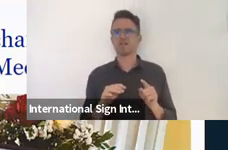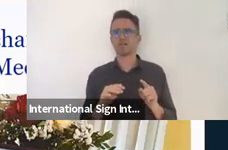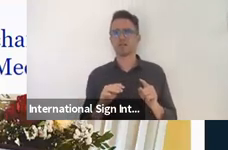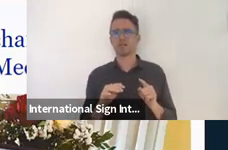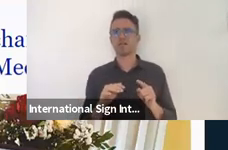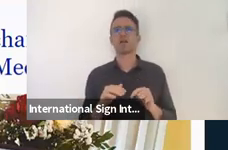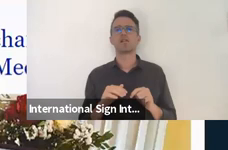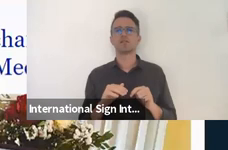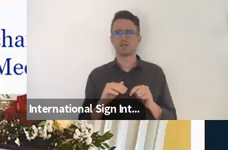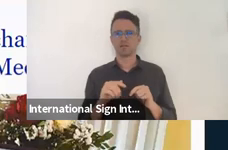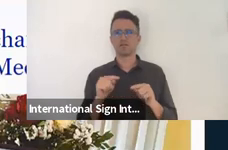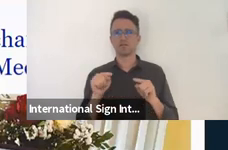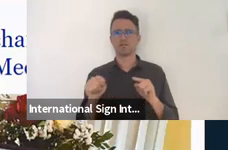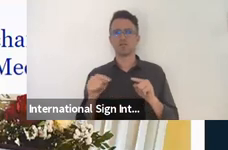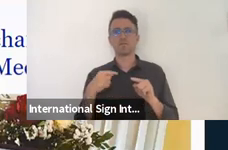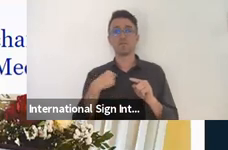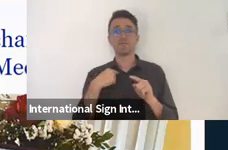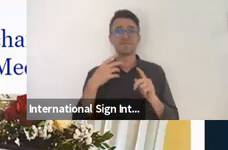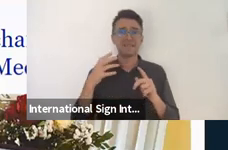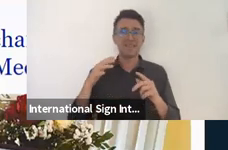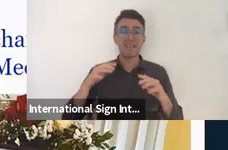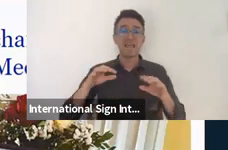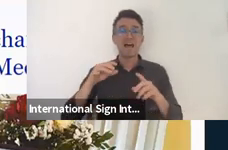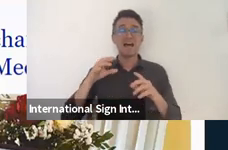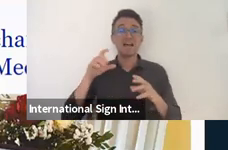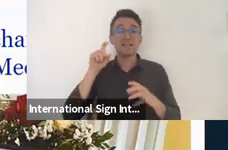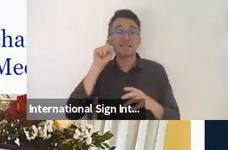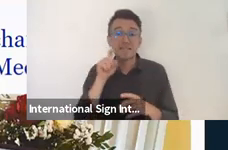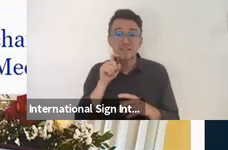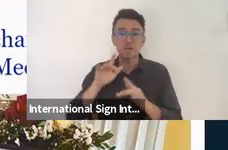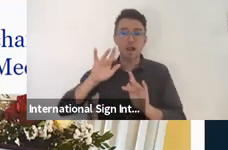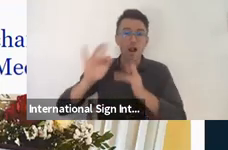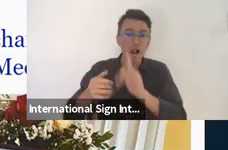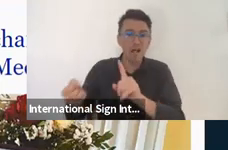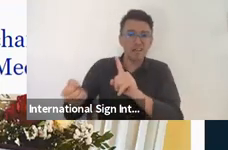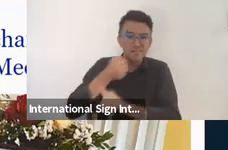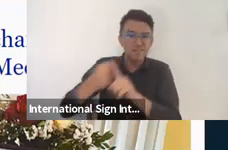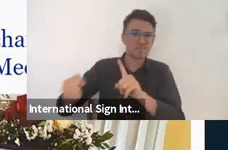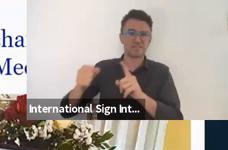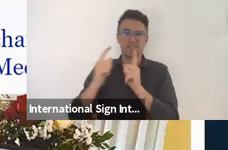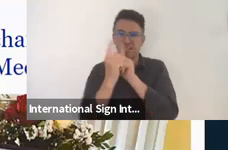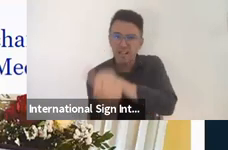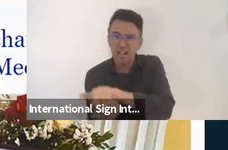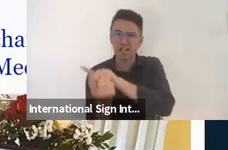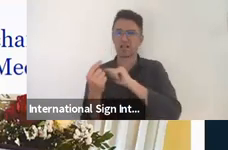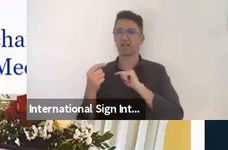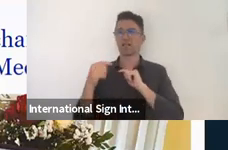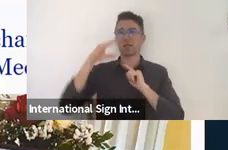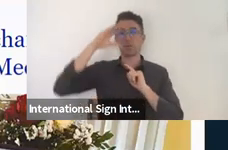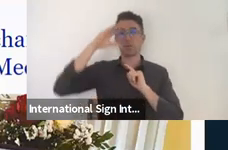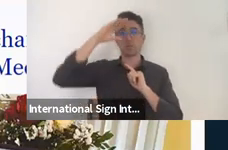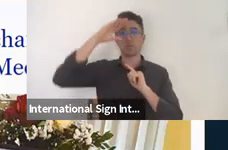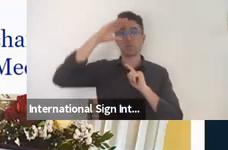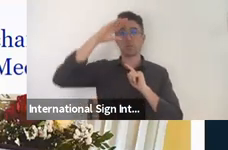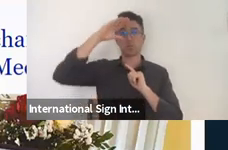muy poco acceso a la educación secundaria, técnica y universitaria, y lamentablemente a la hora de buscar oportunidades laborales,